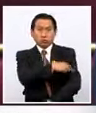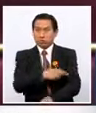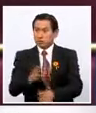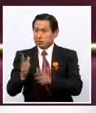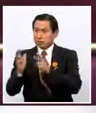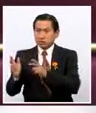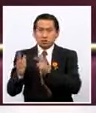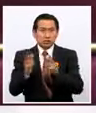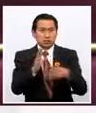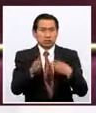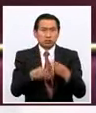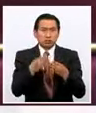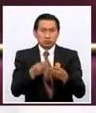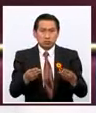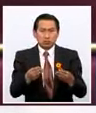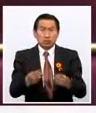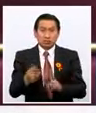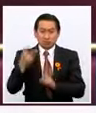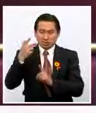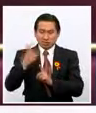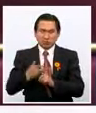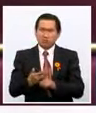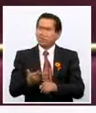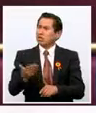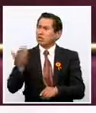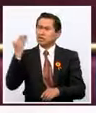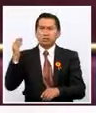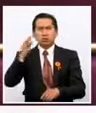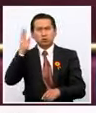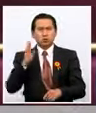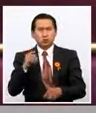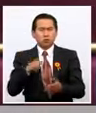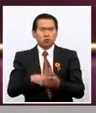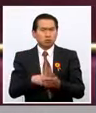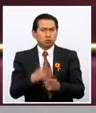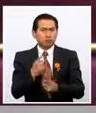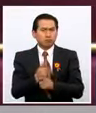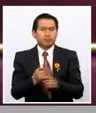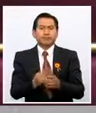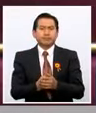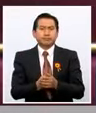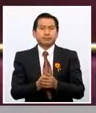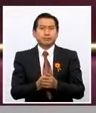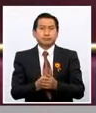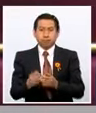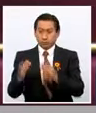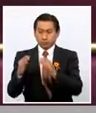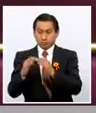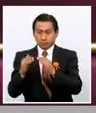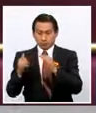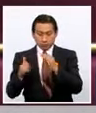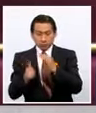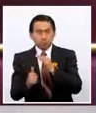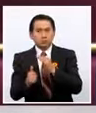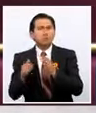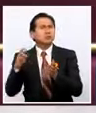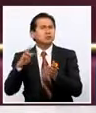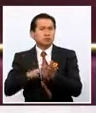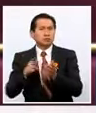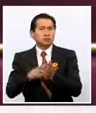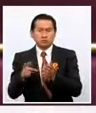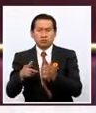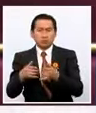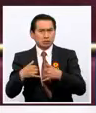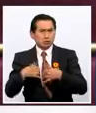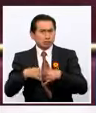meses como nunca en la historia se había hecho esta cuarentena significó y todavía